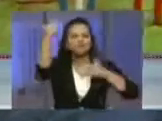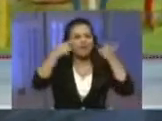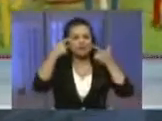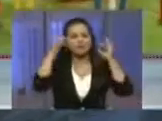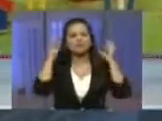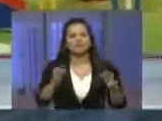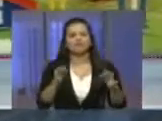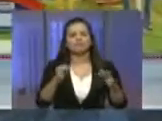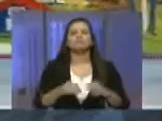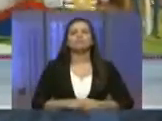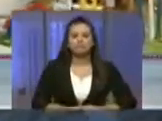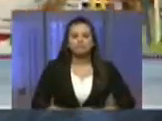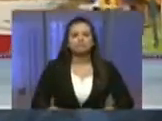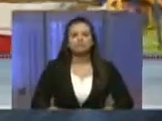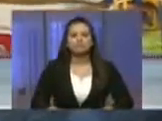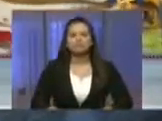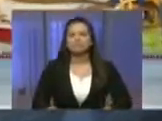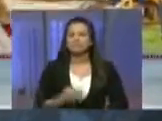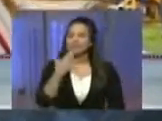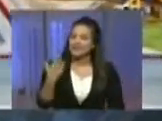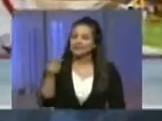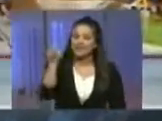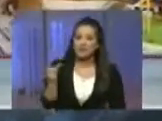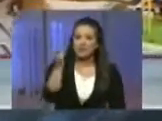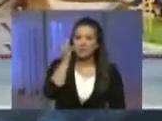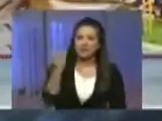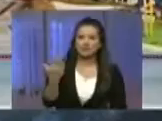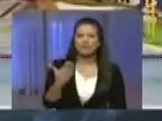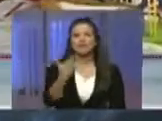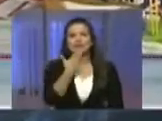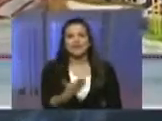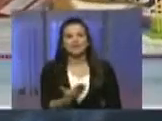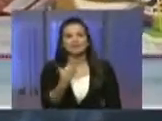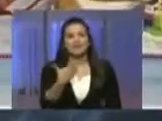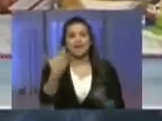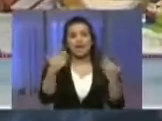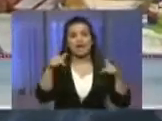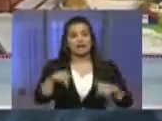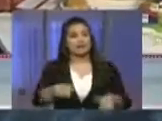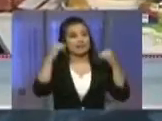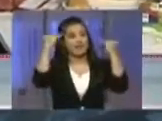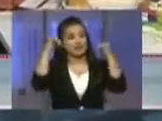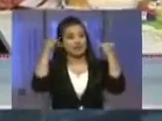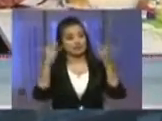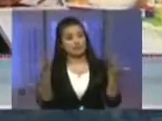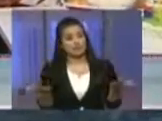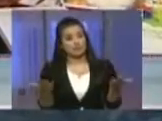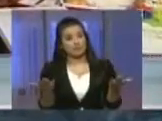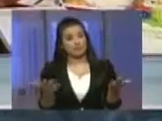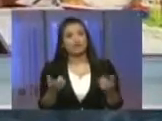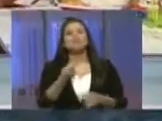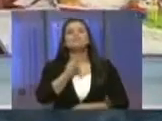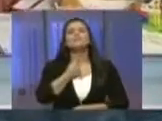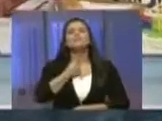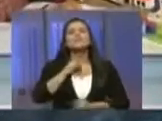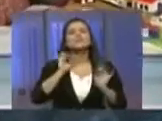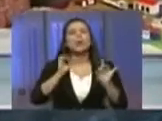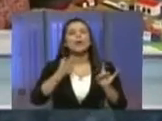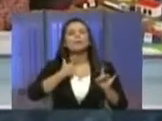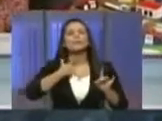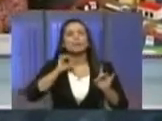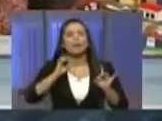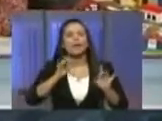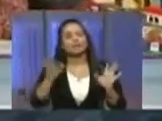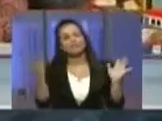chavista gracias benicia Bueno mi comandante en jefe en esta celebración un poco difónico también celebrando con